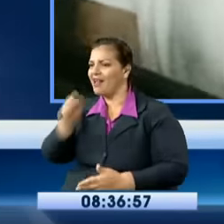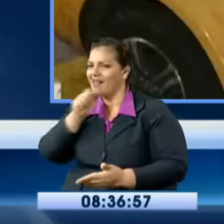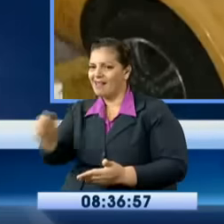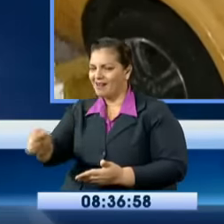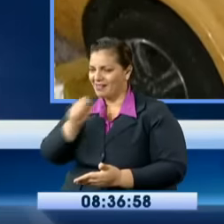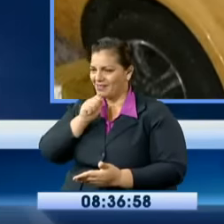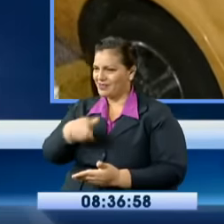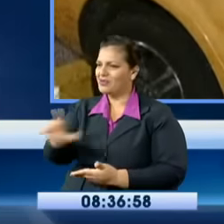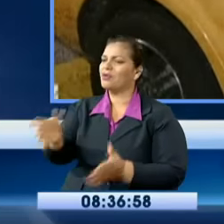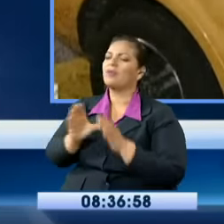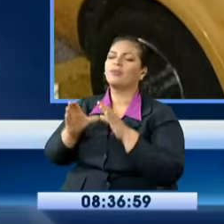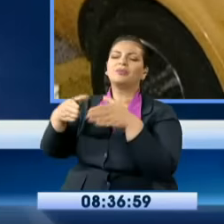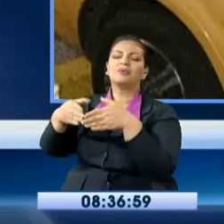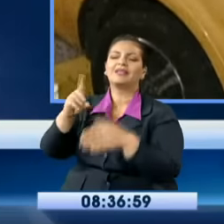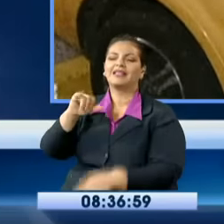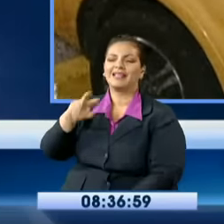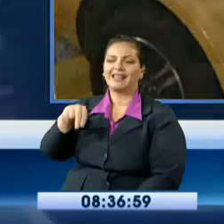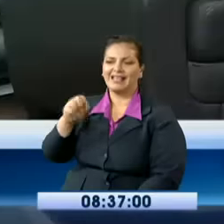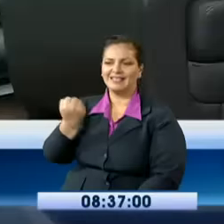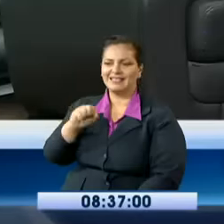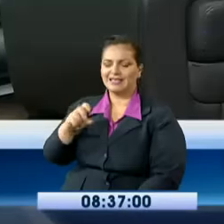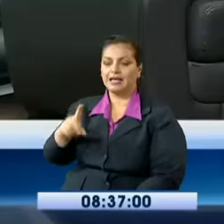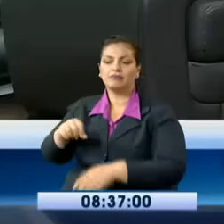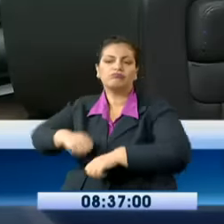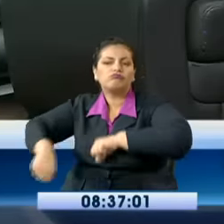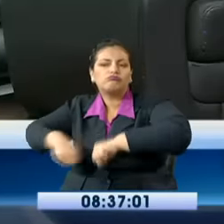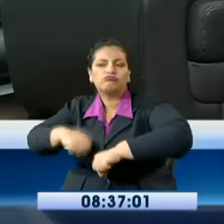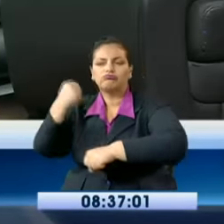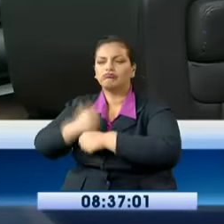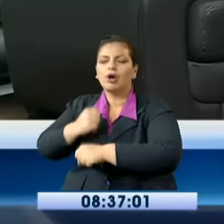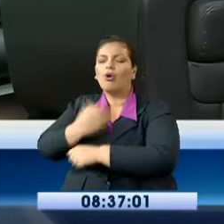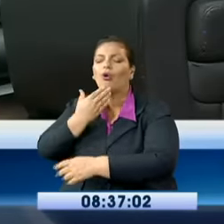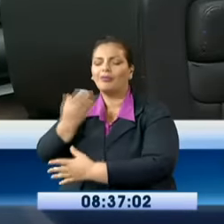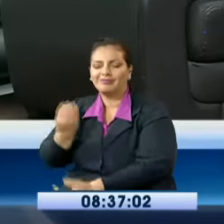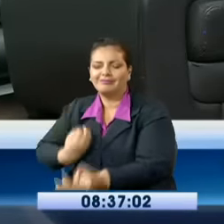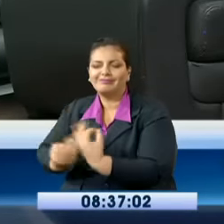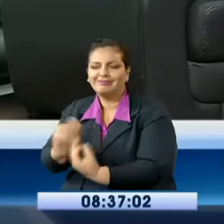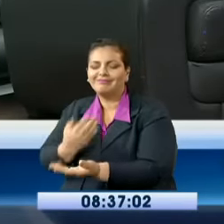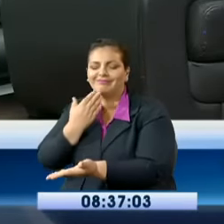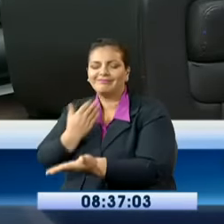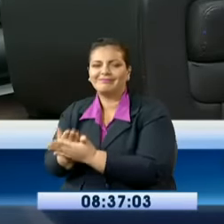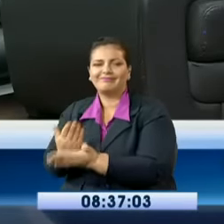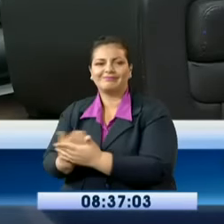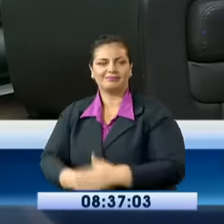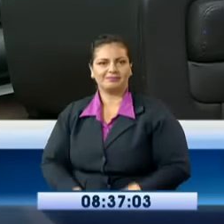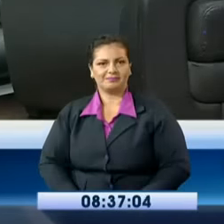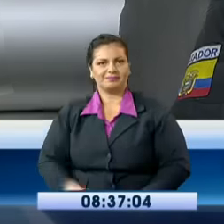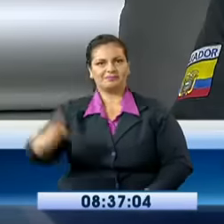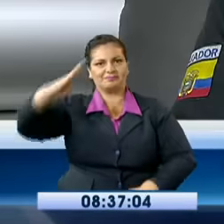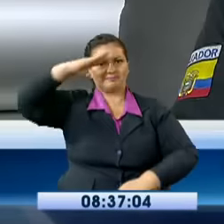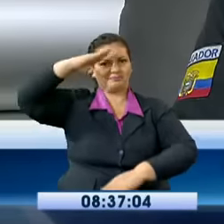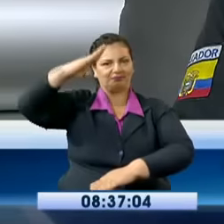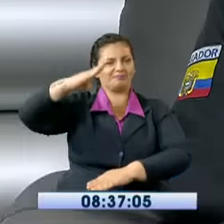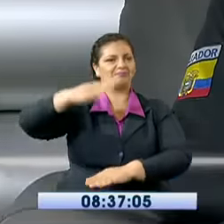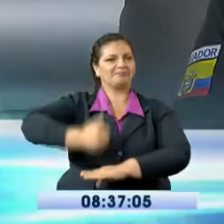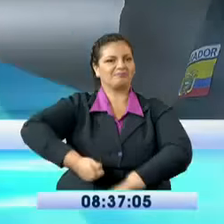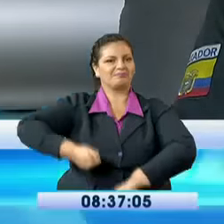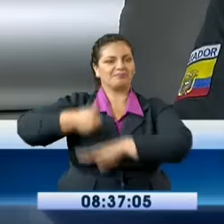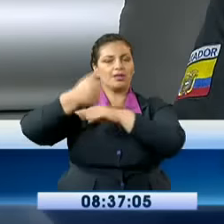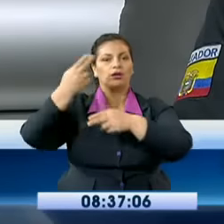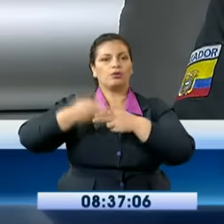que realiza este cuerpo especializado. Gracias a usted por la oportunidad. Gracias a usted por la oportunidad. El coronel Víctor Arauz, director nacional de la DINASET de la